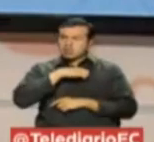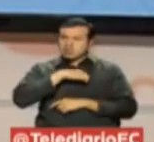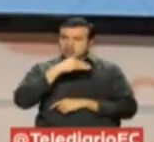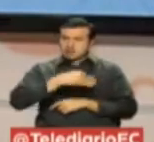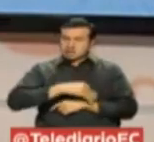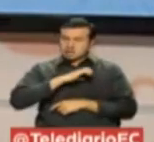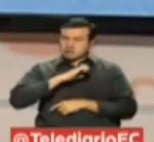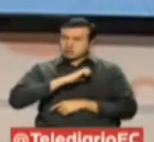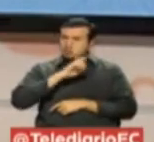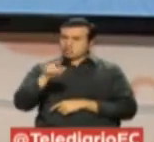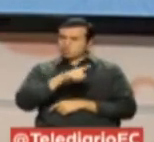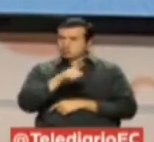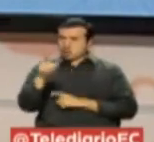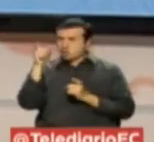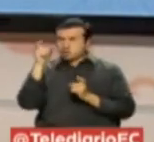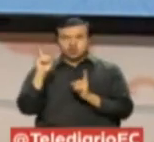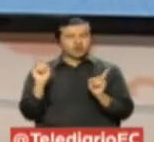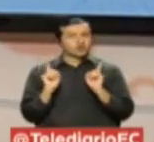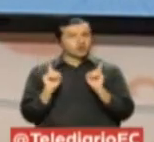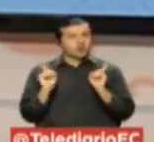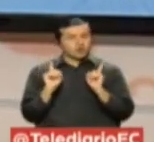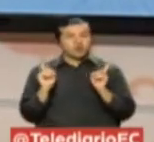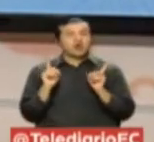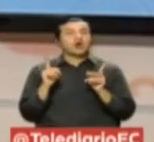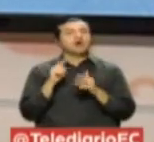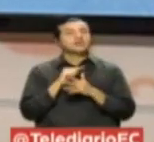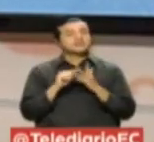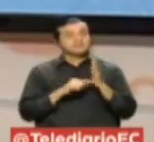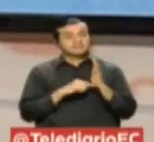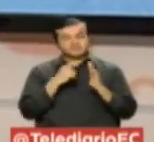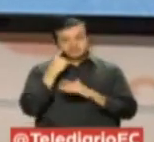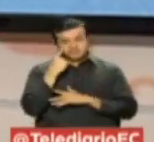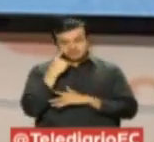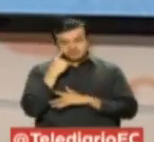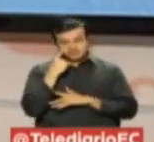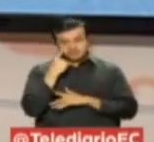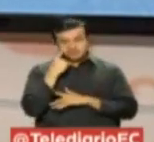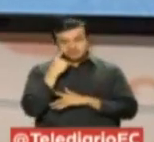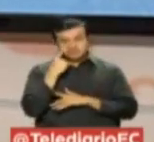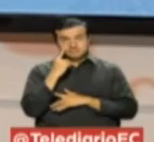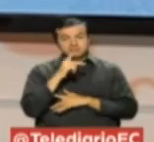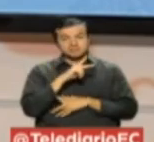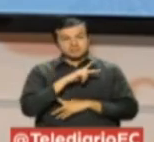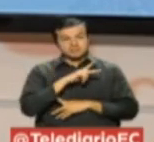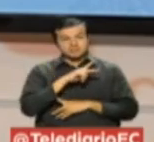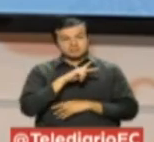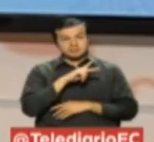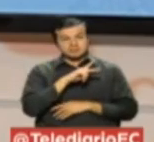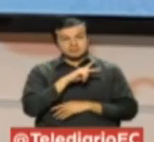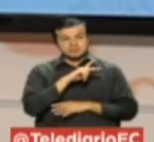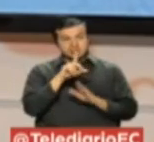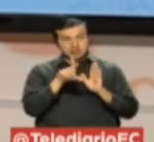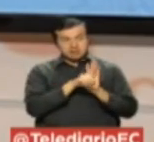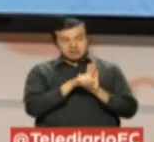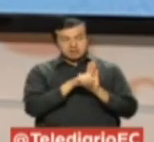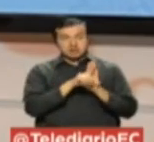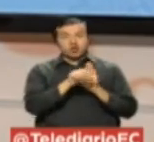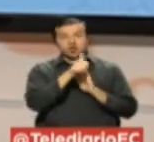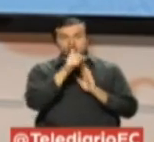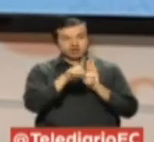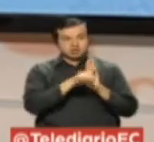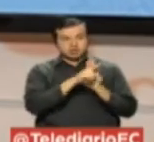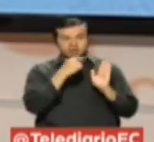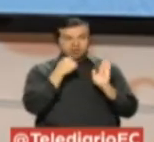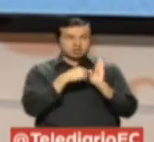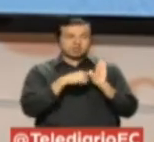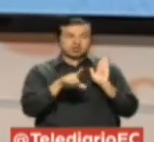moral simplemente si no acuerdo de acuerdo a la a las leyes que están fuera de esta ley es